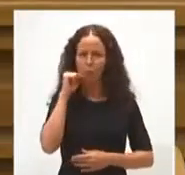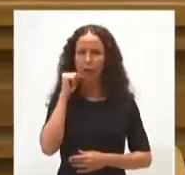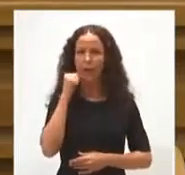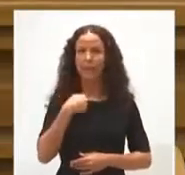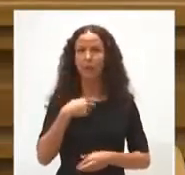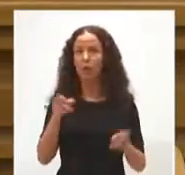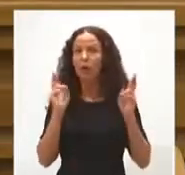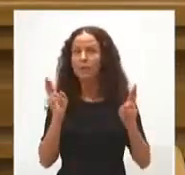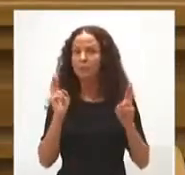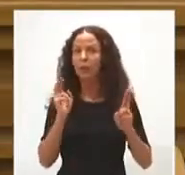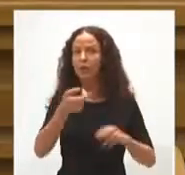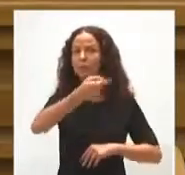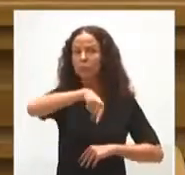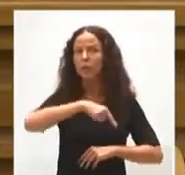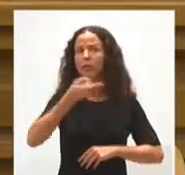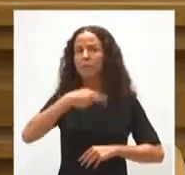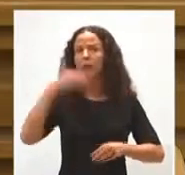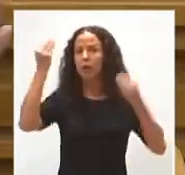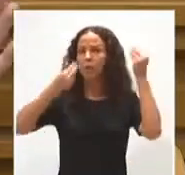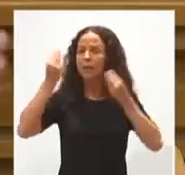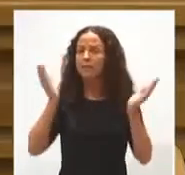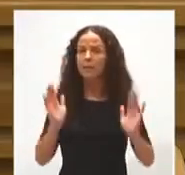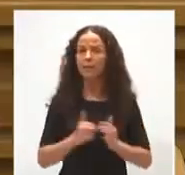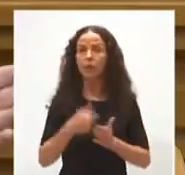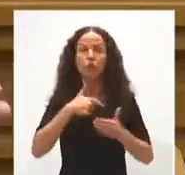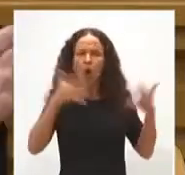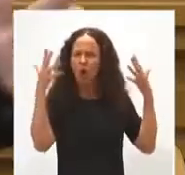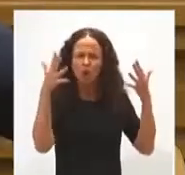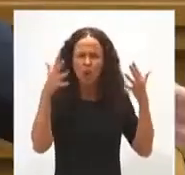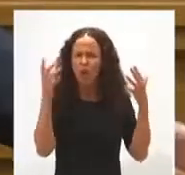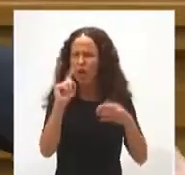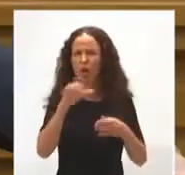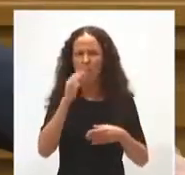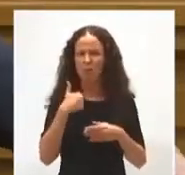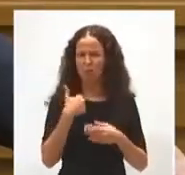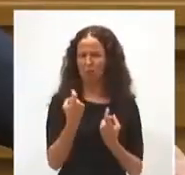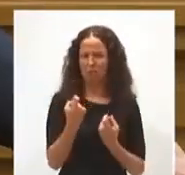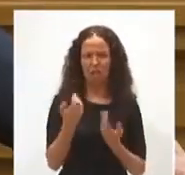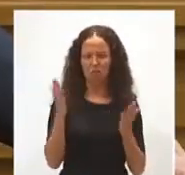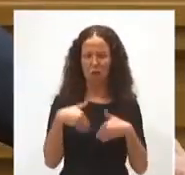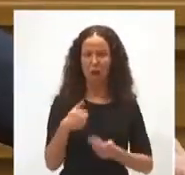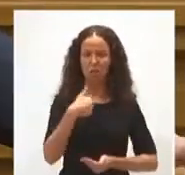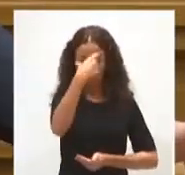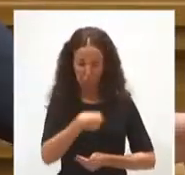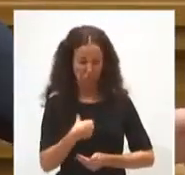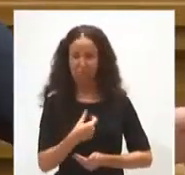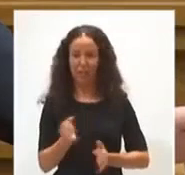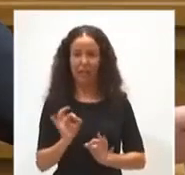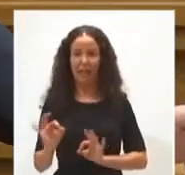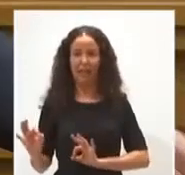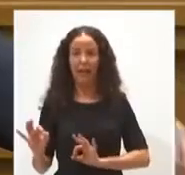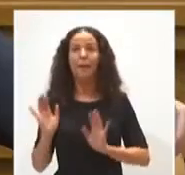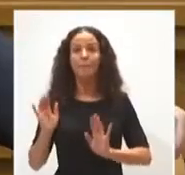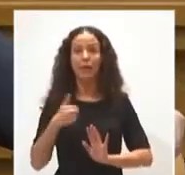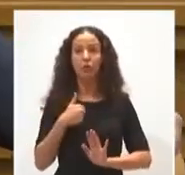resientan y les doy como un consejo ser buenos no tengo necesidad ni soy quien para hacerlo pero les doy una fórmula que a mí me viene